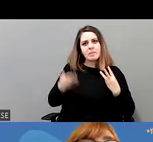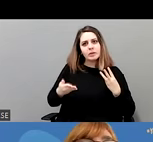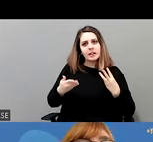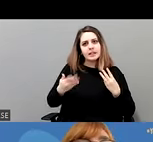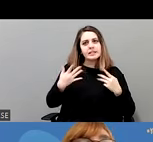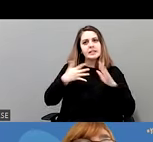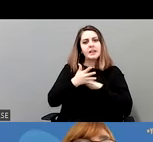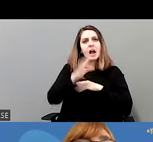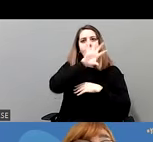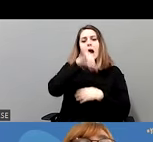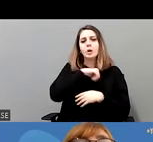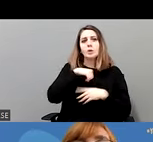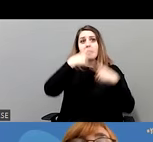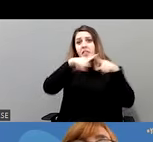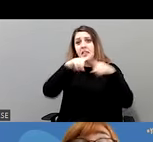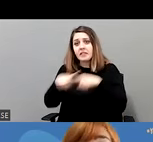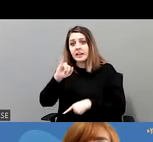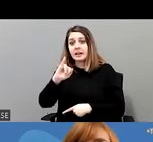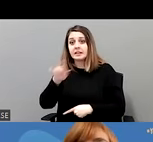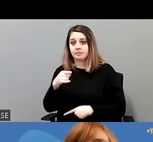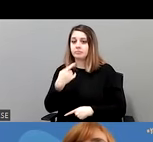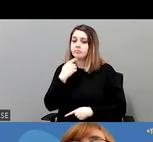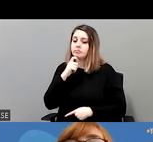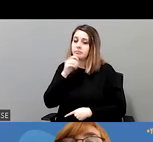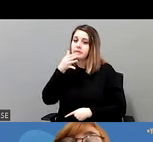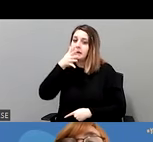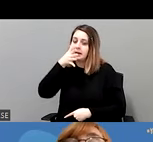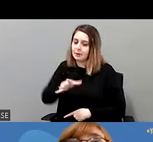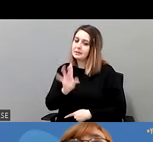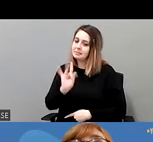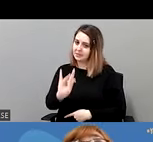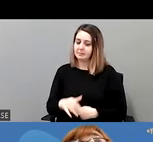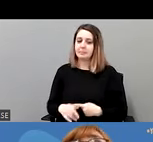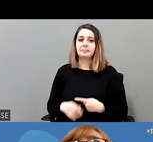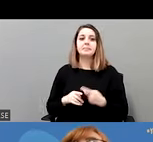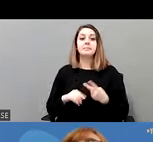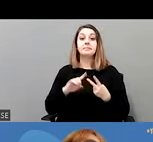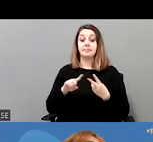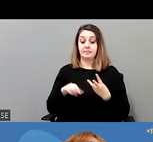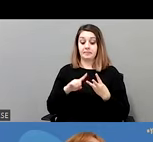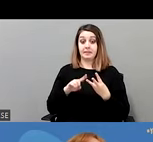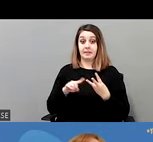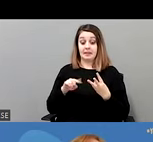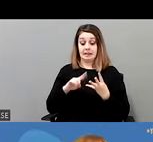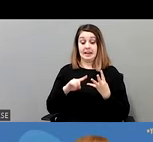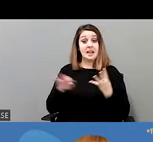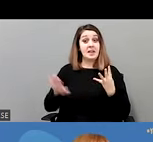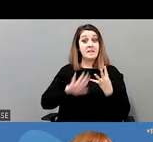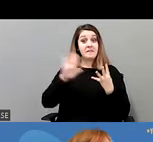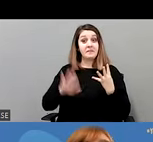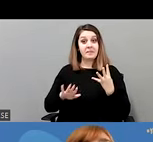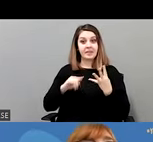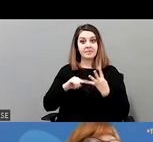diferencias entre comunidades autónomas? Ya os anticipo que sí, ¿vale? Y para terminar, vamos a echar un